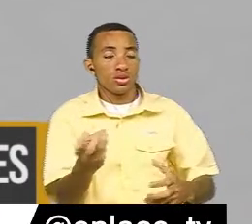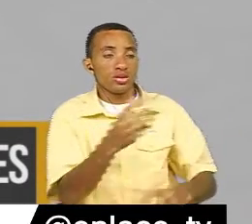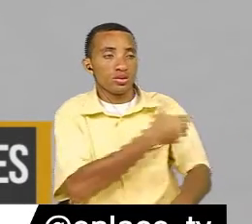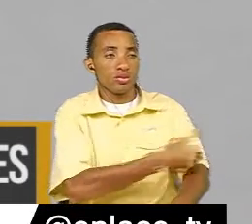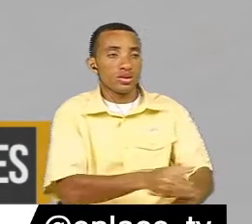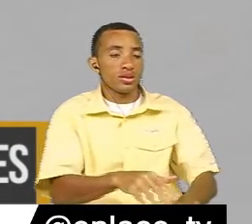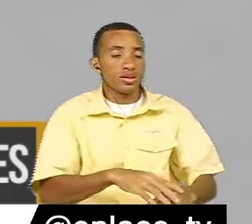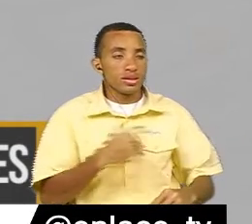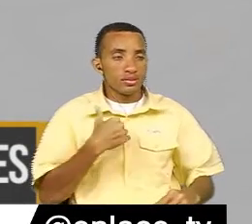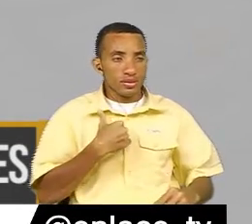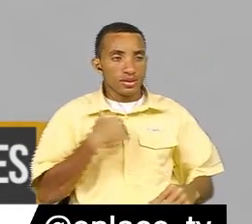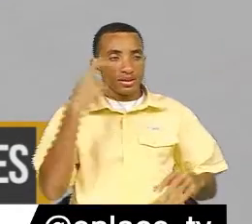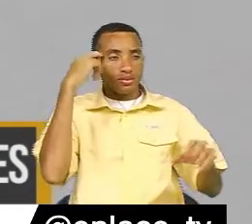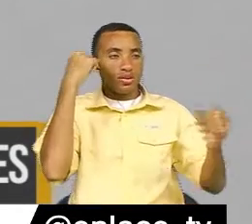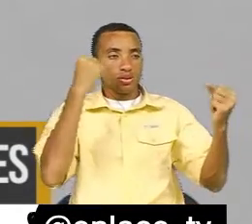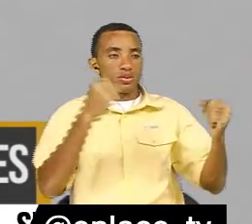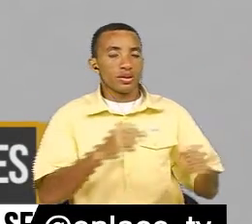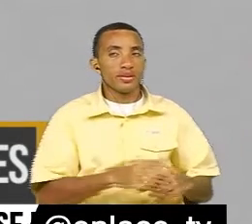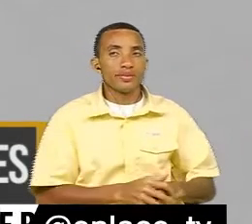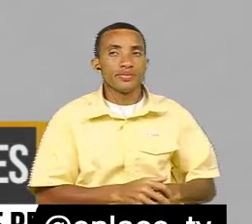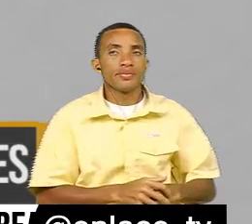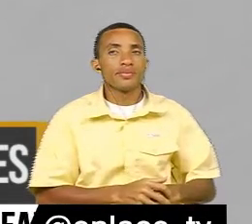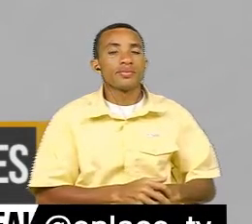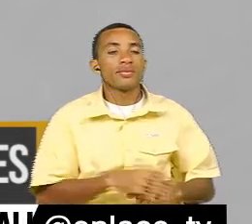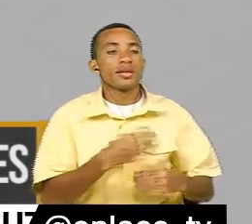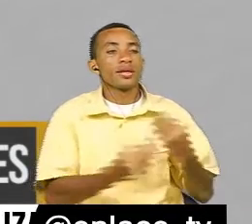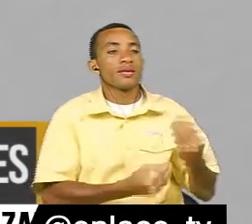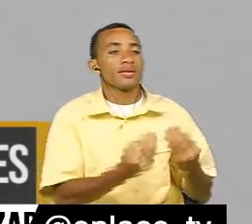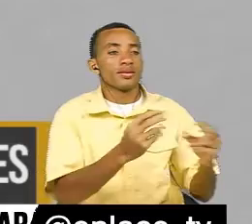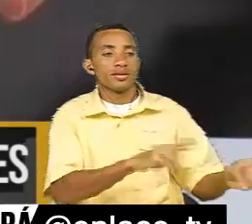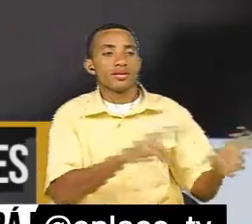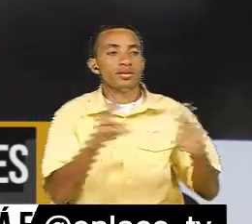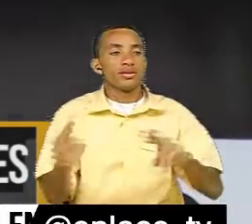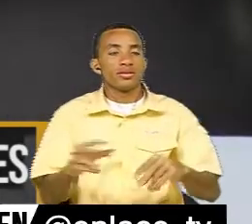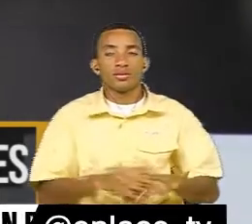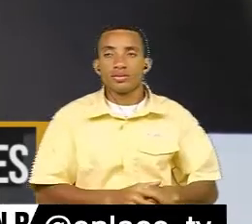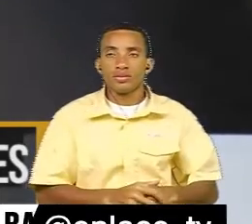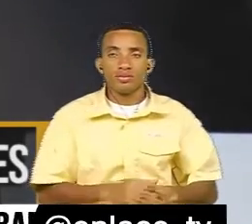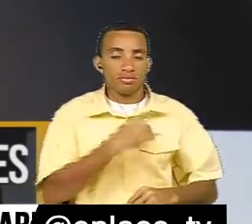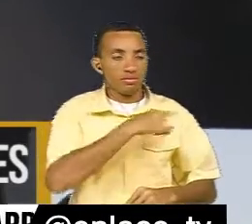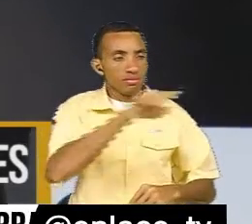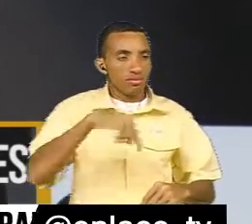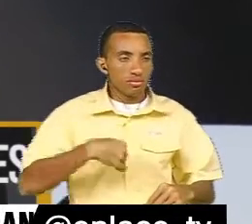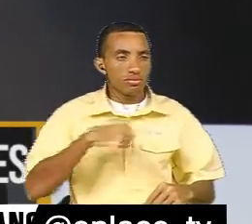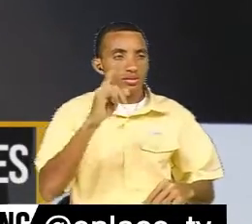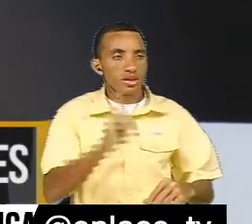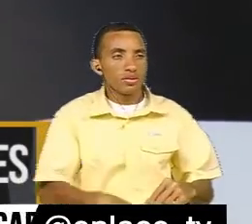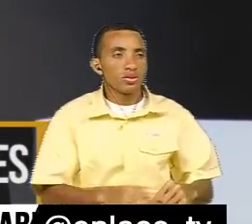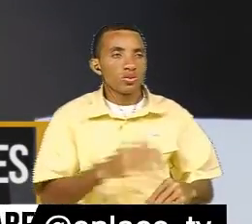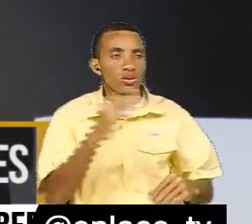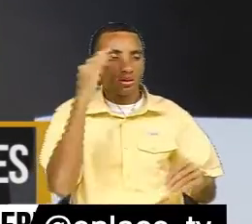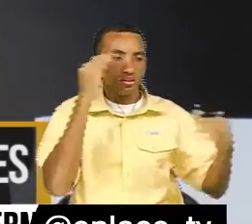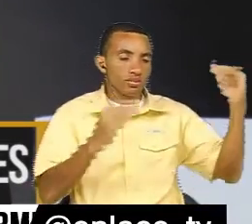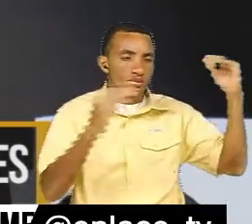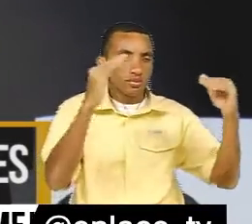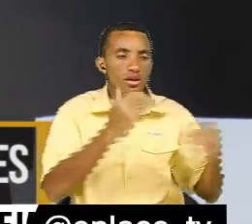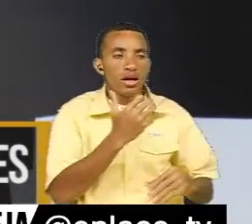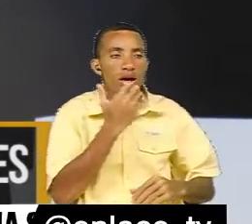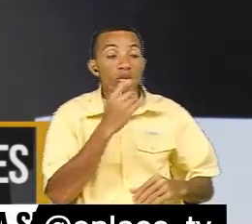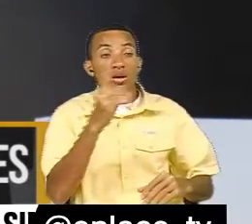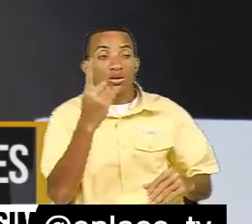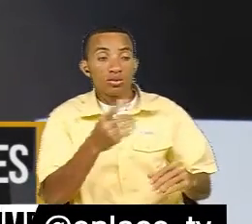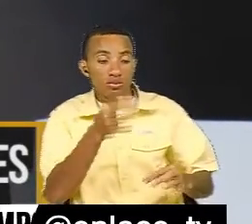me deja muy, muy preocupada. ¿De eso qué hace la Contraloría? Nosotros procedemos de conformidad por competencia. Los hallazgos penales